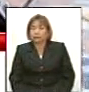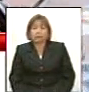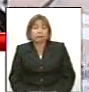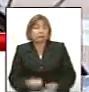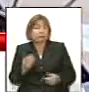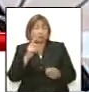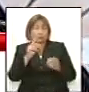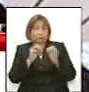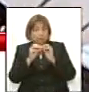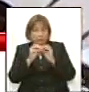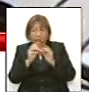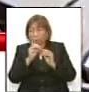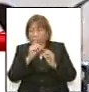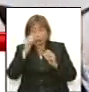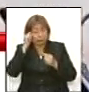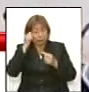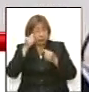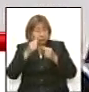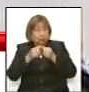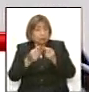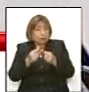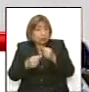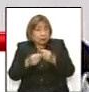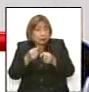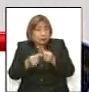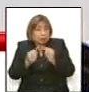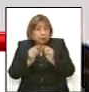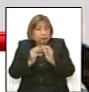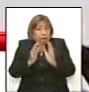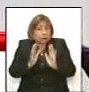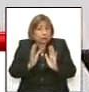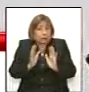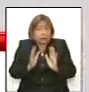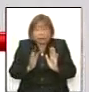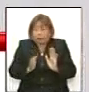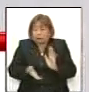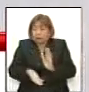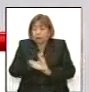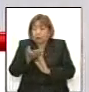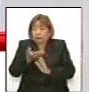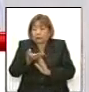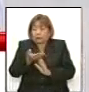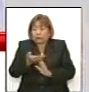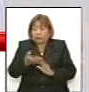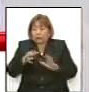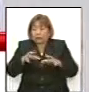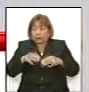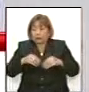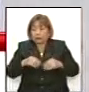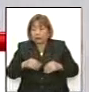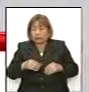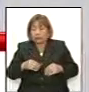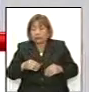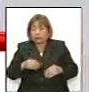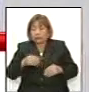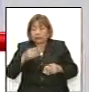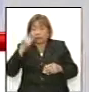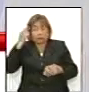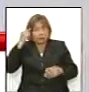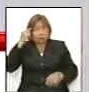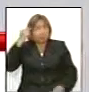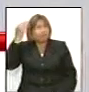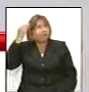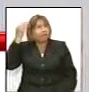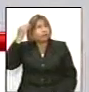No recuerdo exactamente la fecha que señalé sobre el levantamiento de Juan Santos Atahualpa, pero haciendo